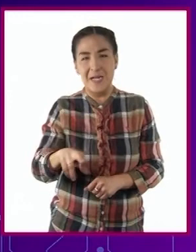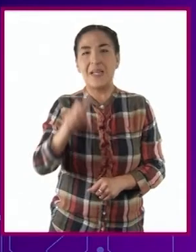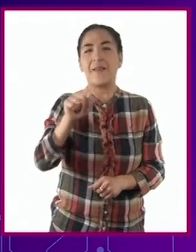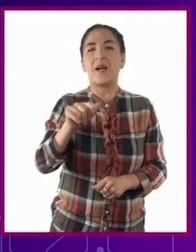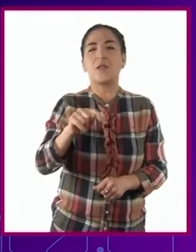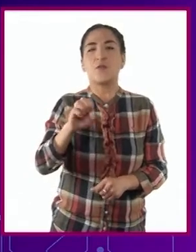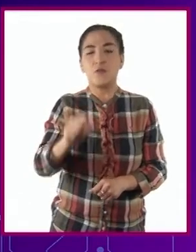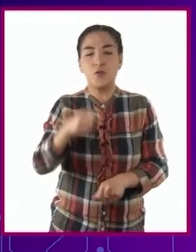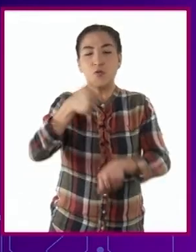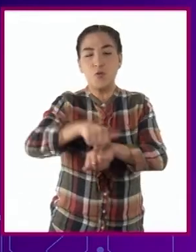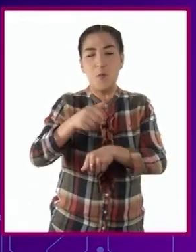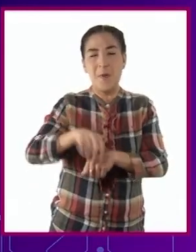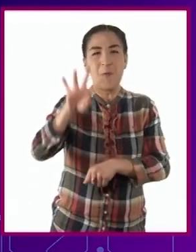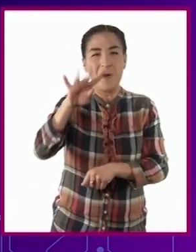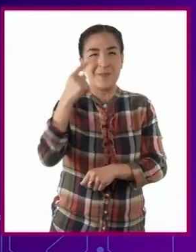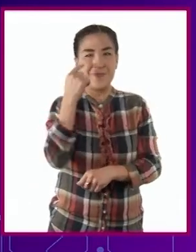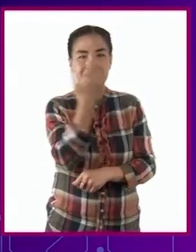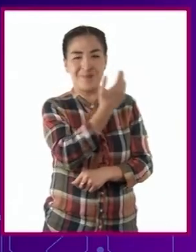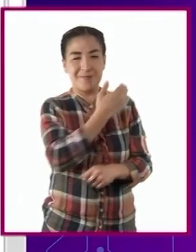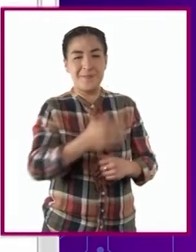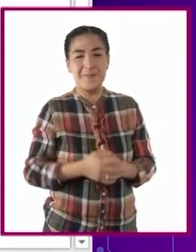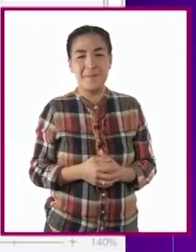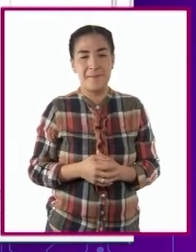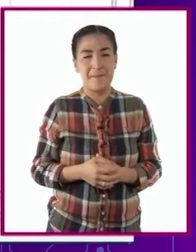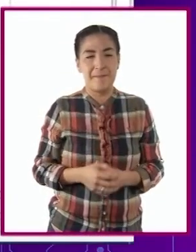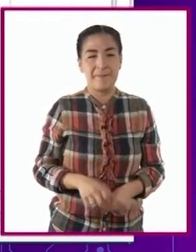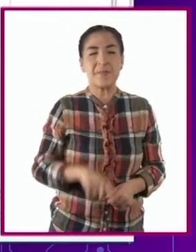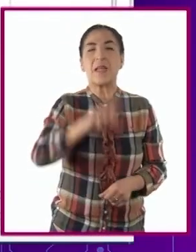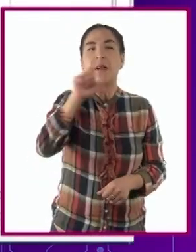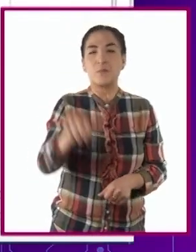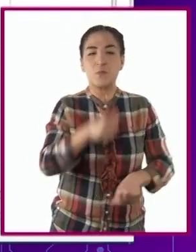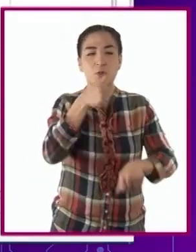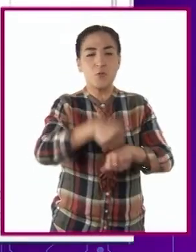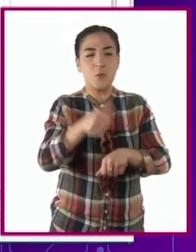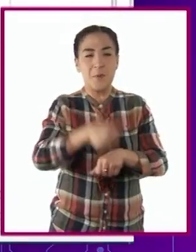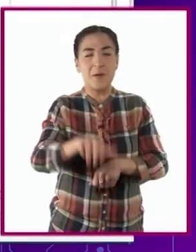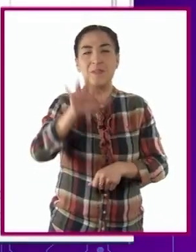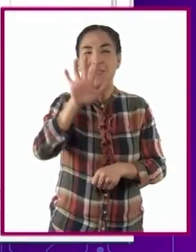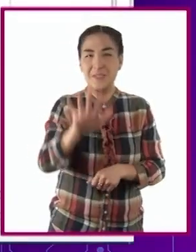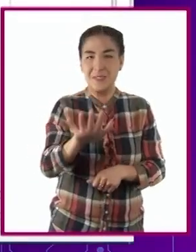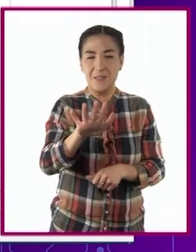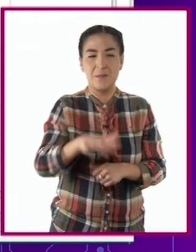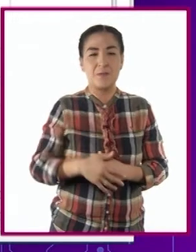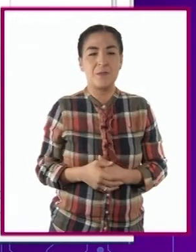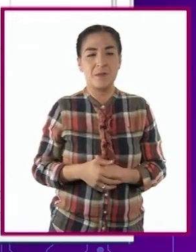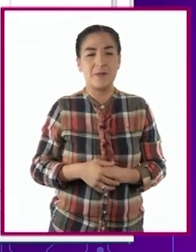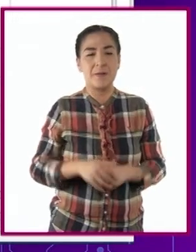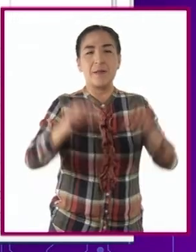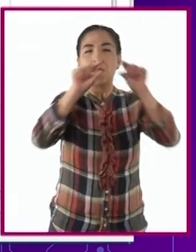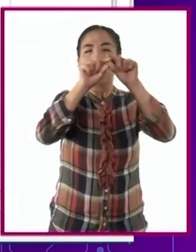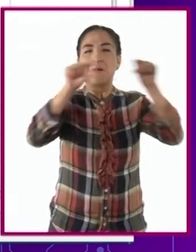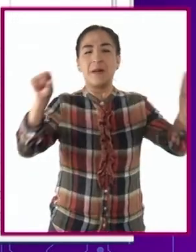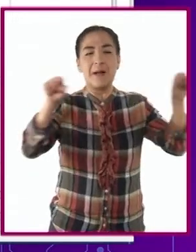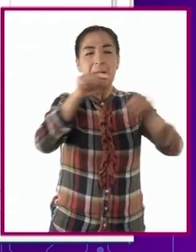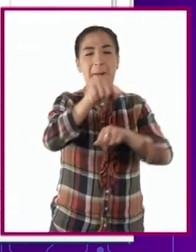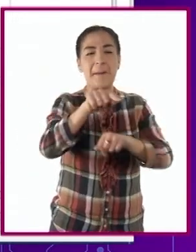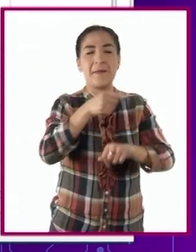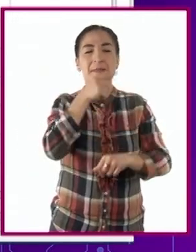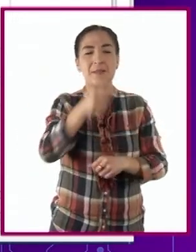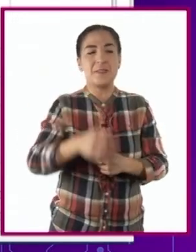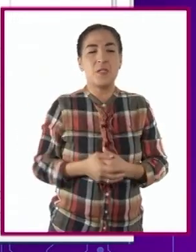4. A continuación, indicado con el número 5, aparece la ventana